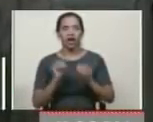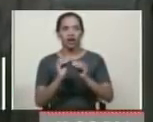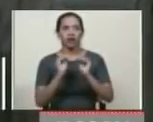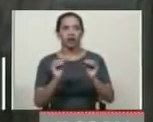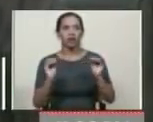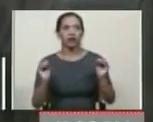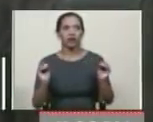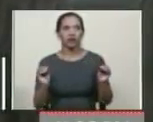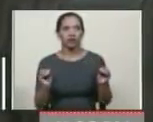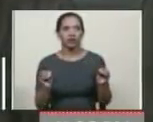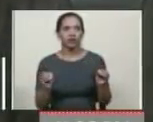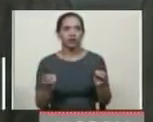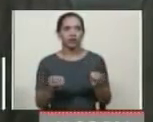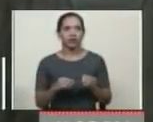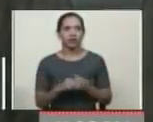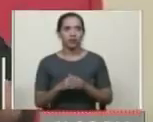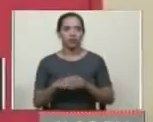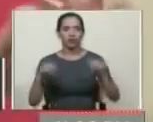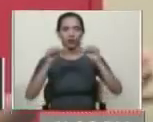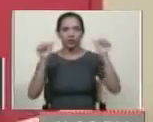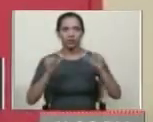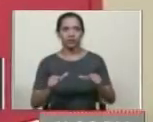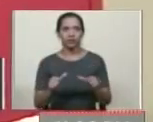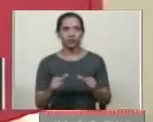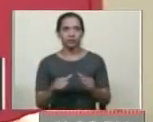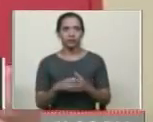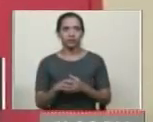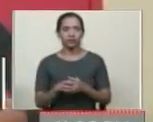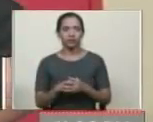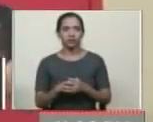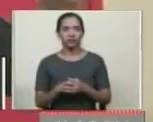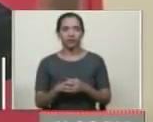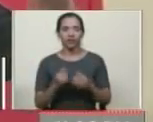dijo que iban a sacar todo lo que no habían sacado